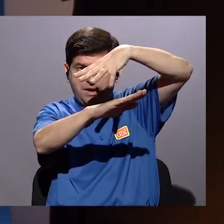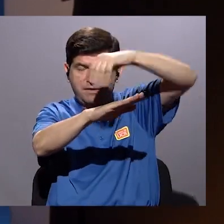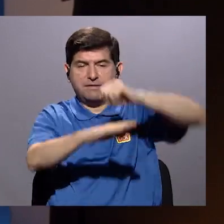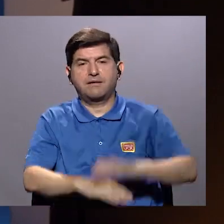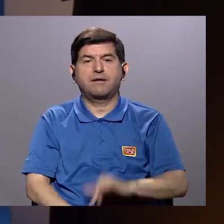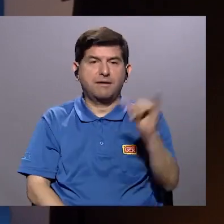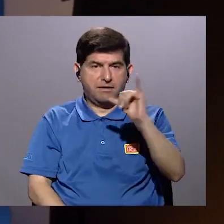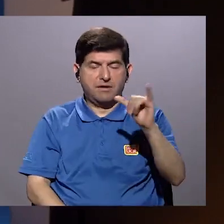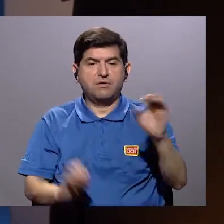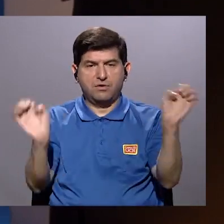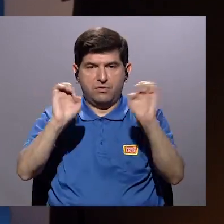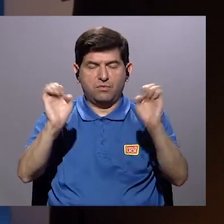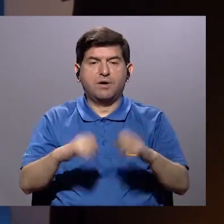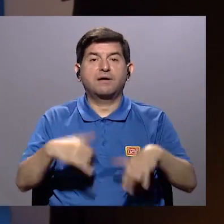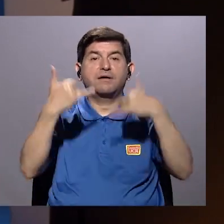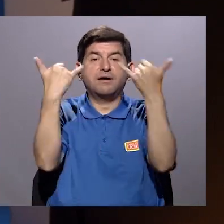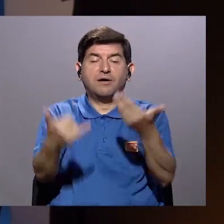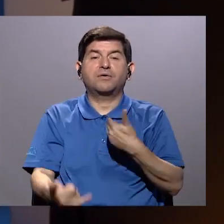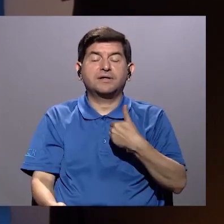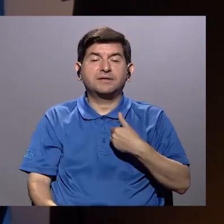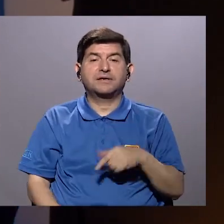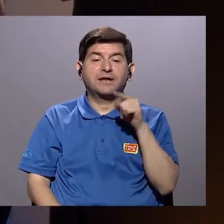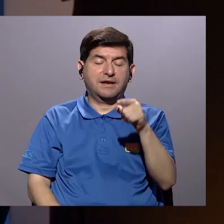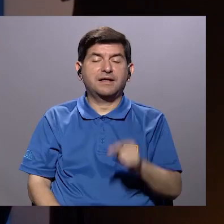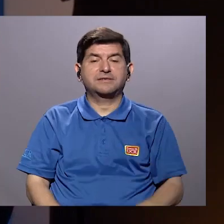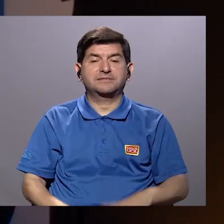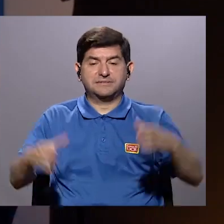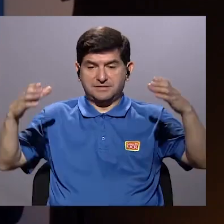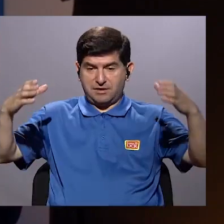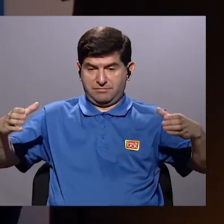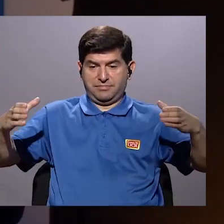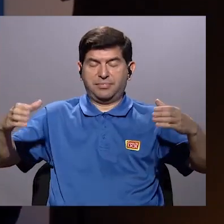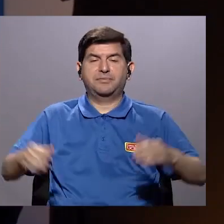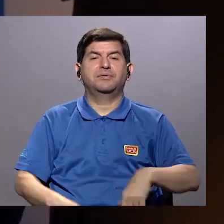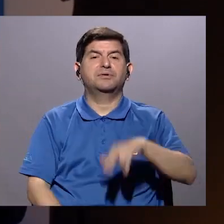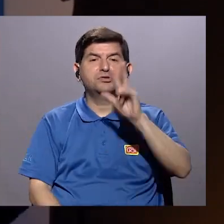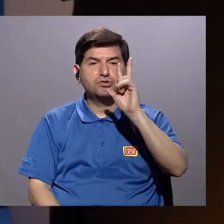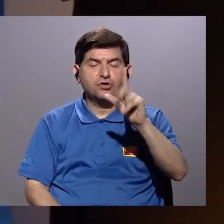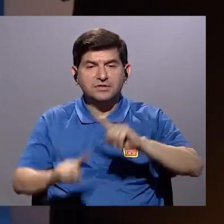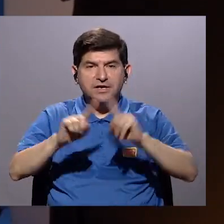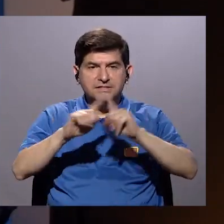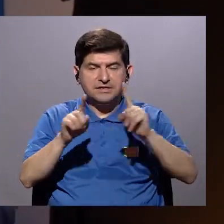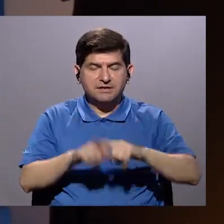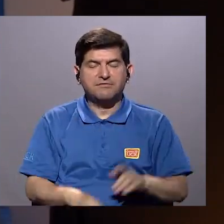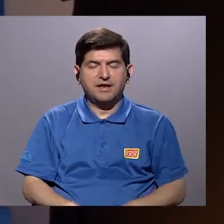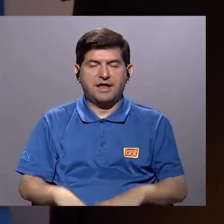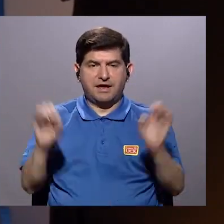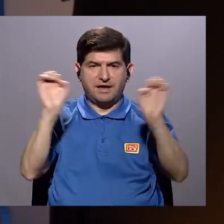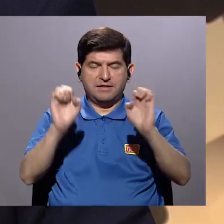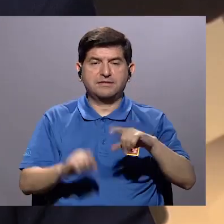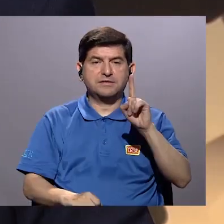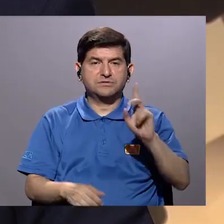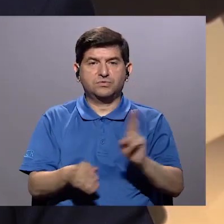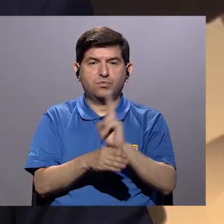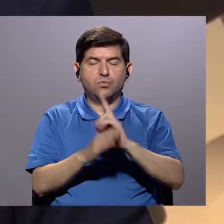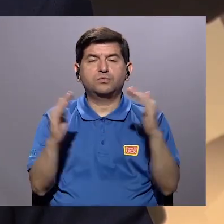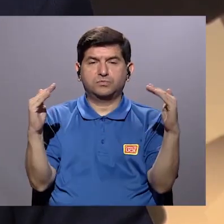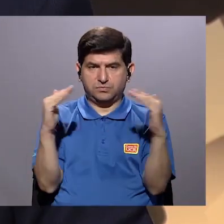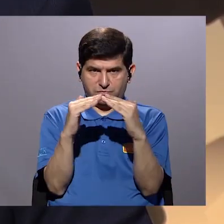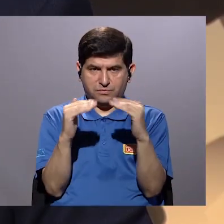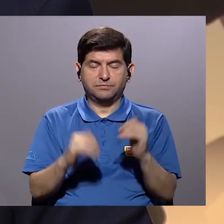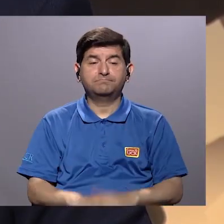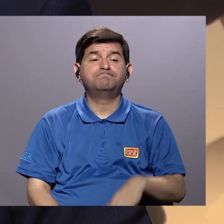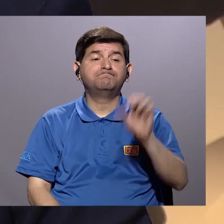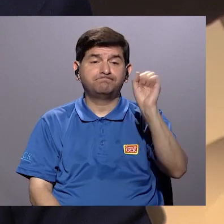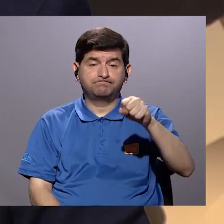dando energía, ¿verdad?, a la casa. Y ahora tenemos la batería. Son tres generadores de energía para un consumo doméstico. Eso es,